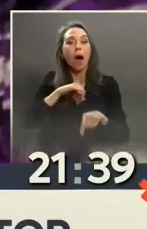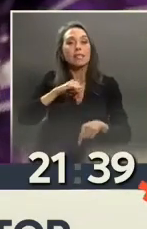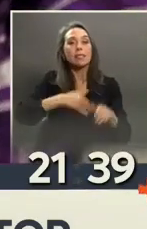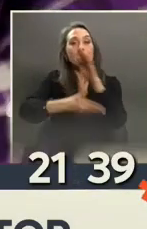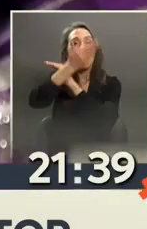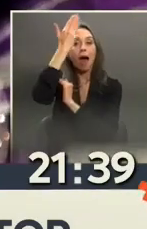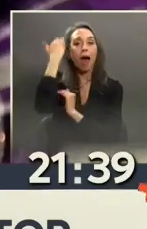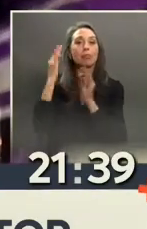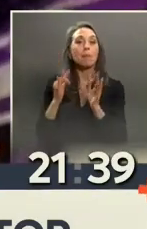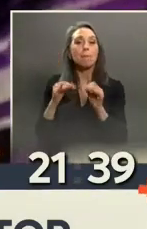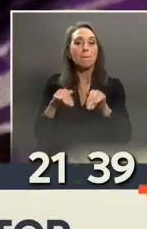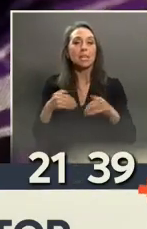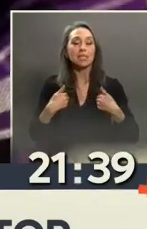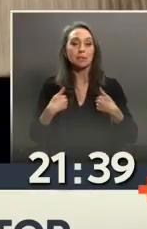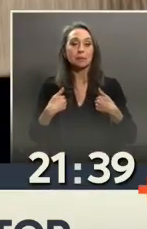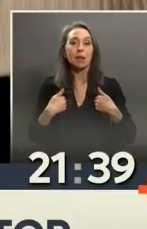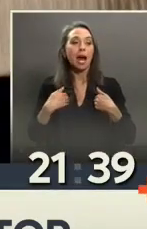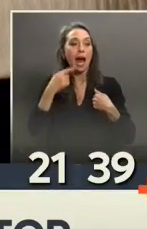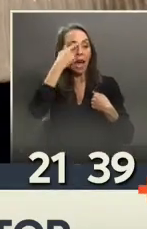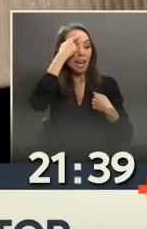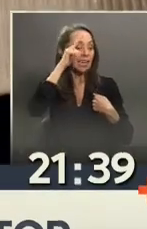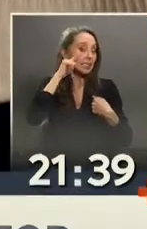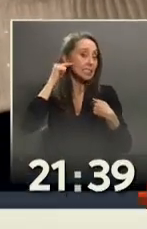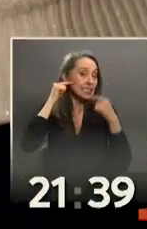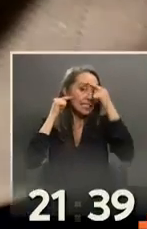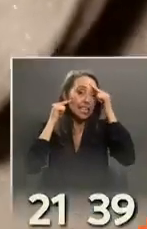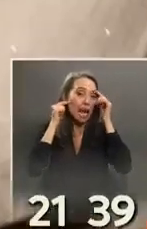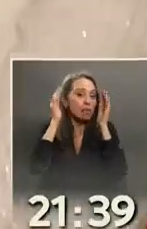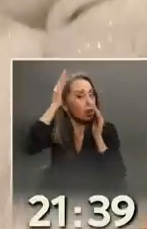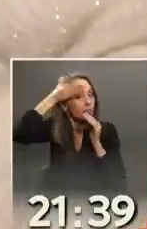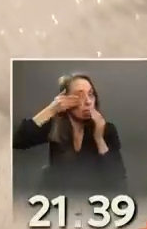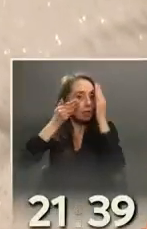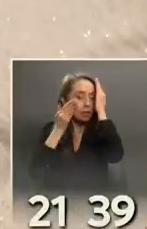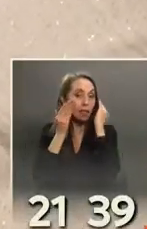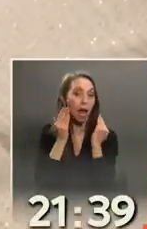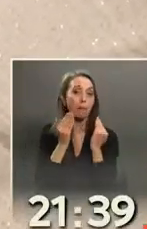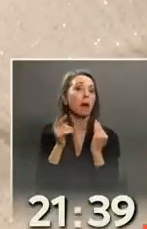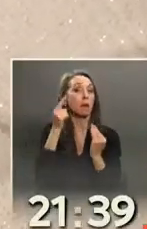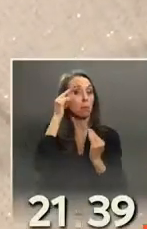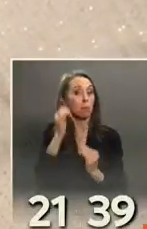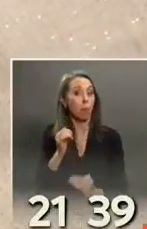sólo así logrará tapar las cicatrices un día que pudo terminar peor